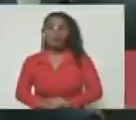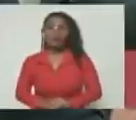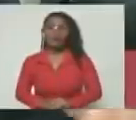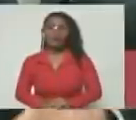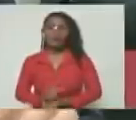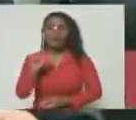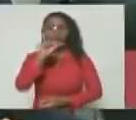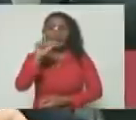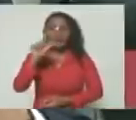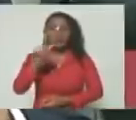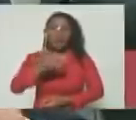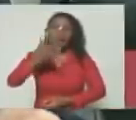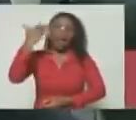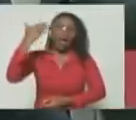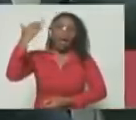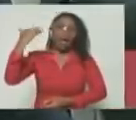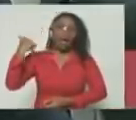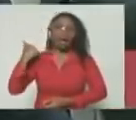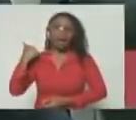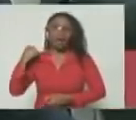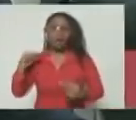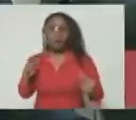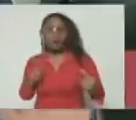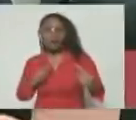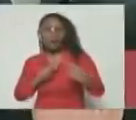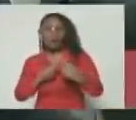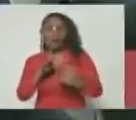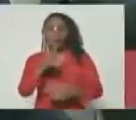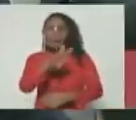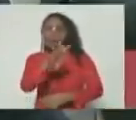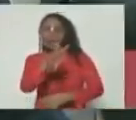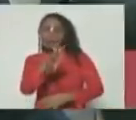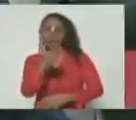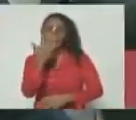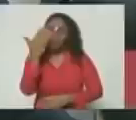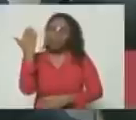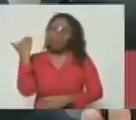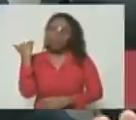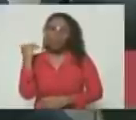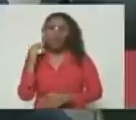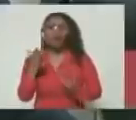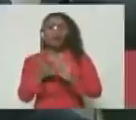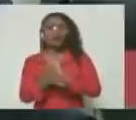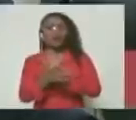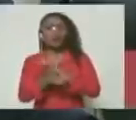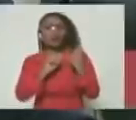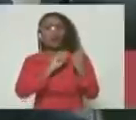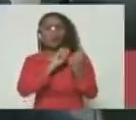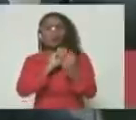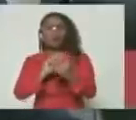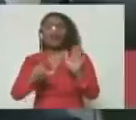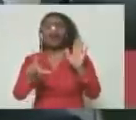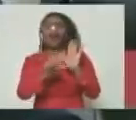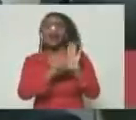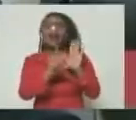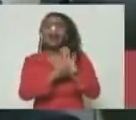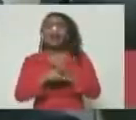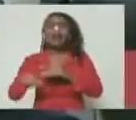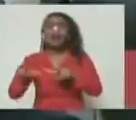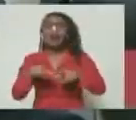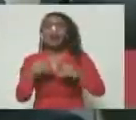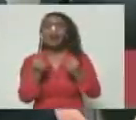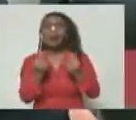Semanas atrás, en un encuentro similar, en ocasión de discutir sobre la ley de zonas